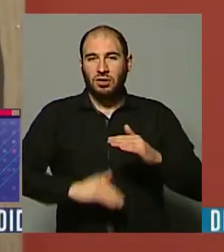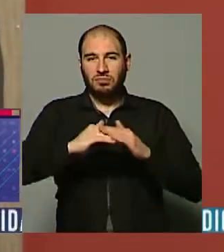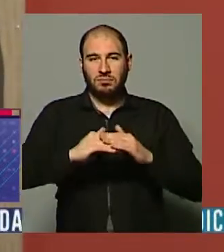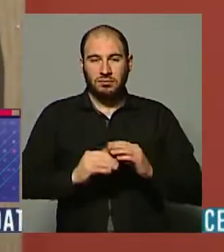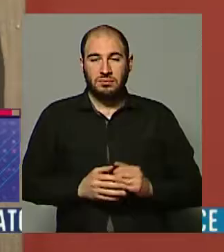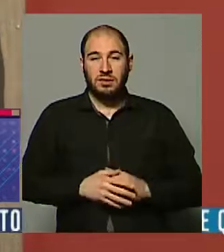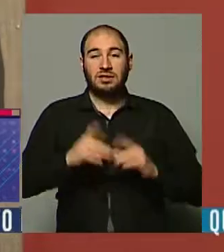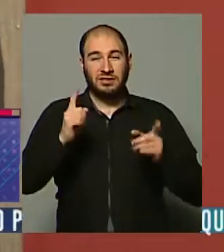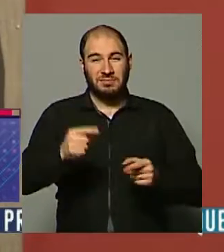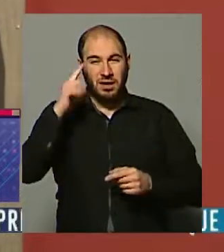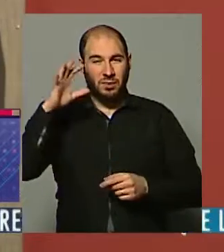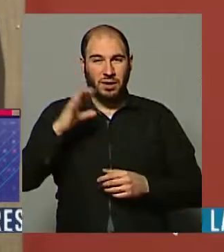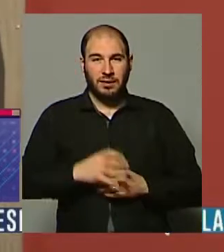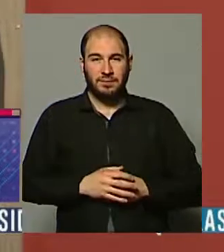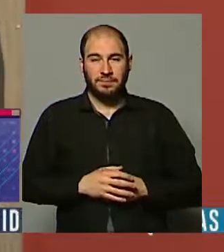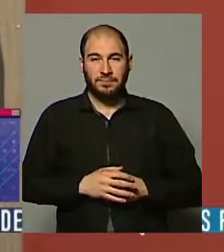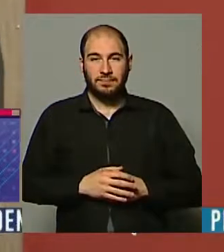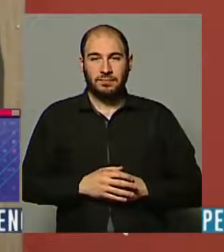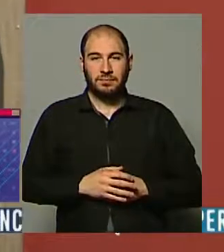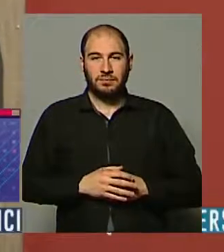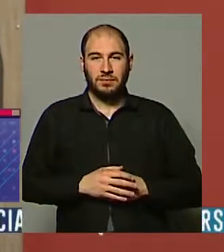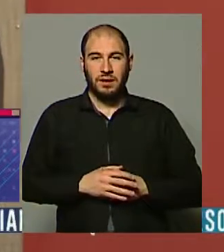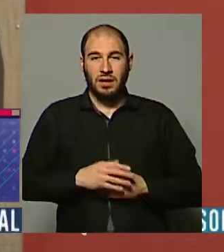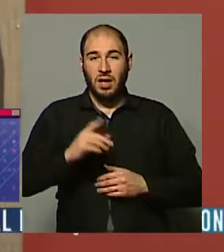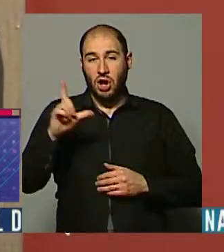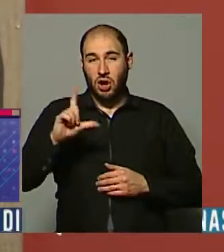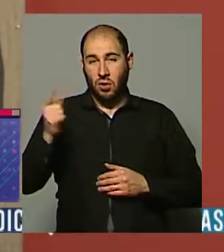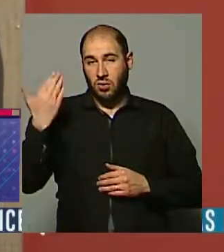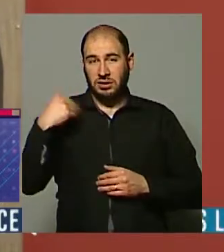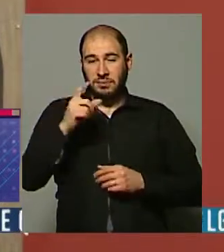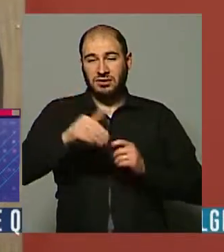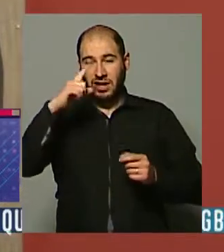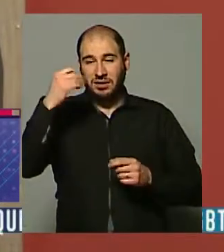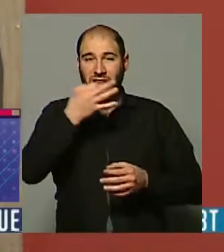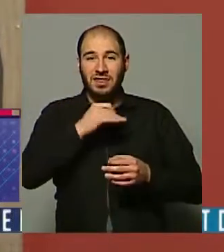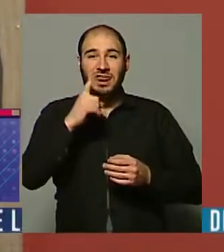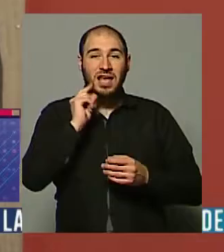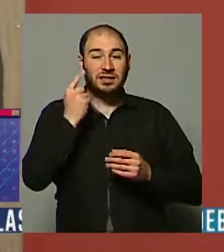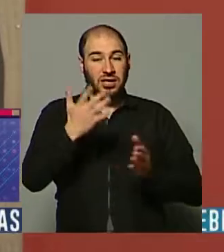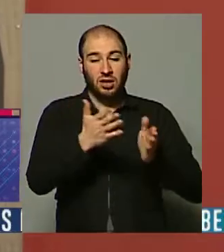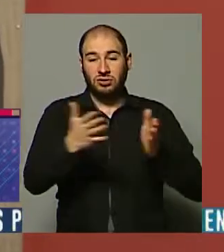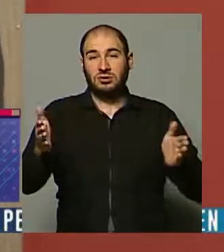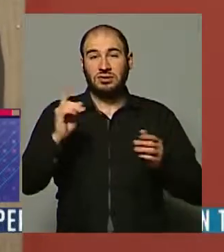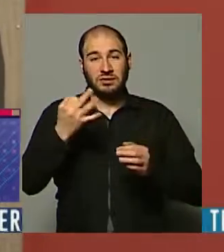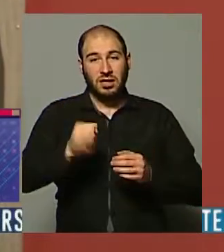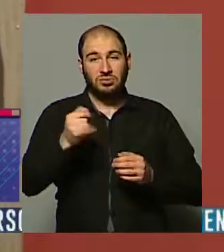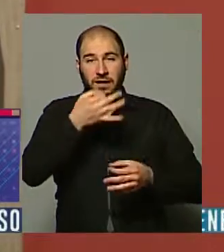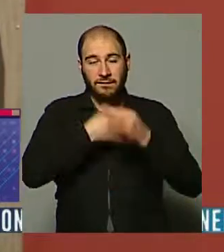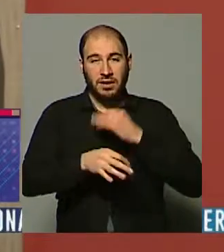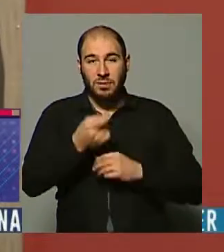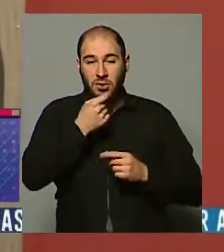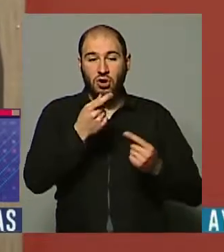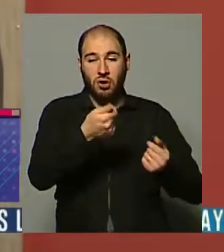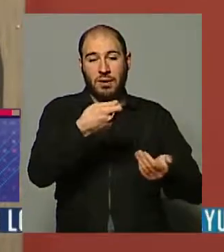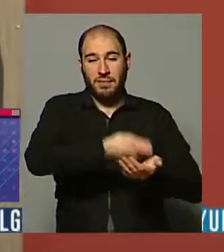otro lado, hay que recordar que a partir del día lunes los exportadores tienen 5 días hábiles para liquidar una vez que